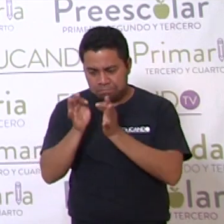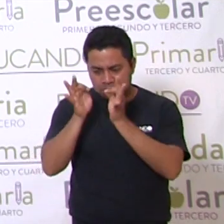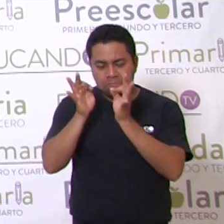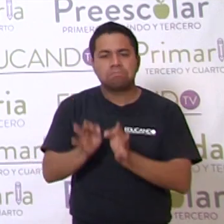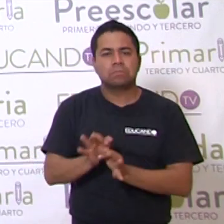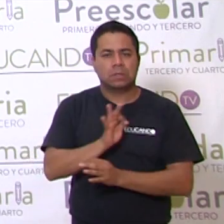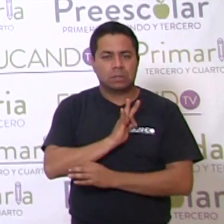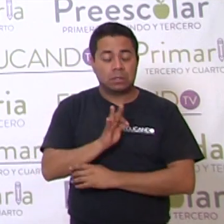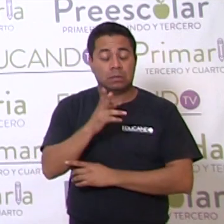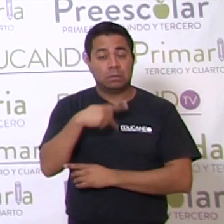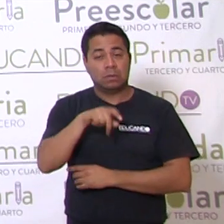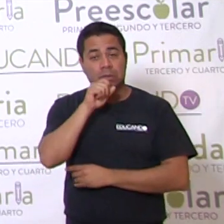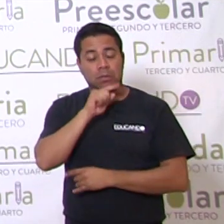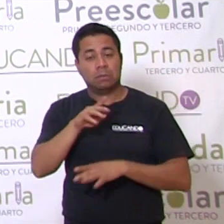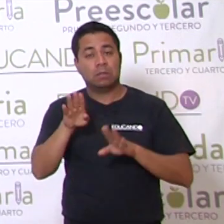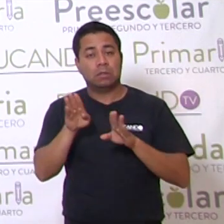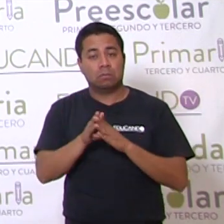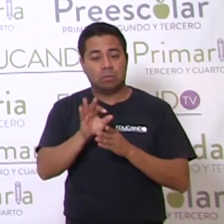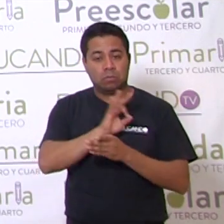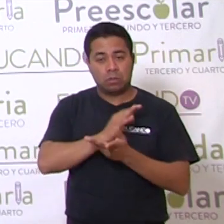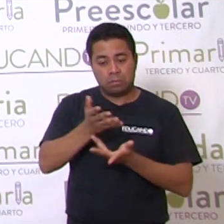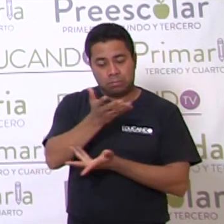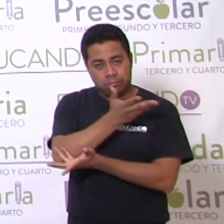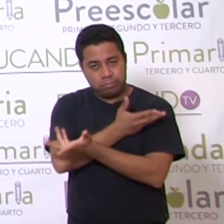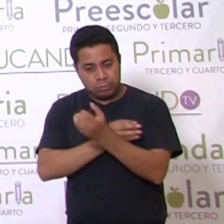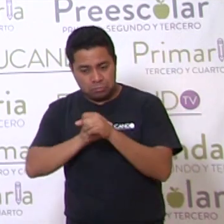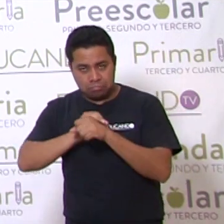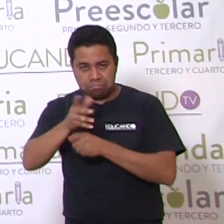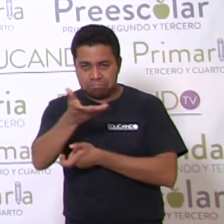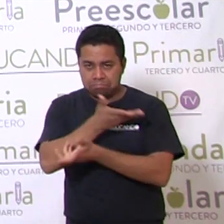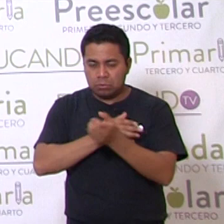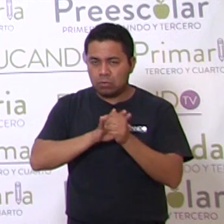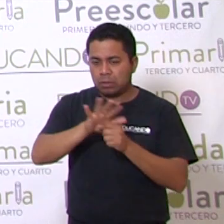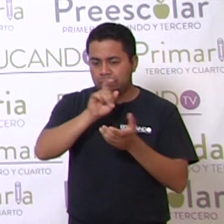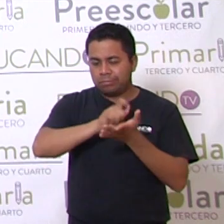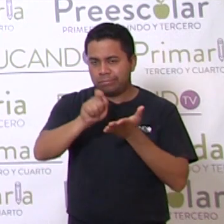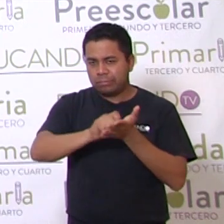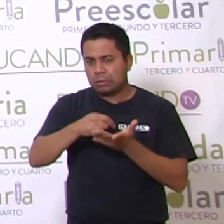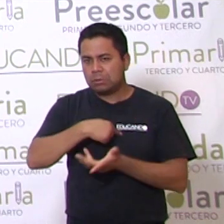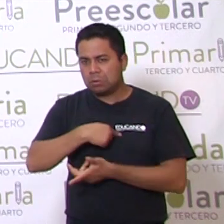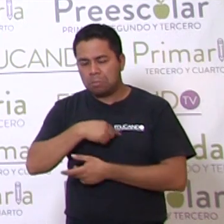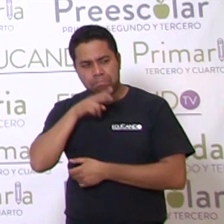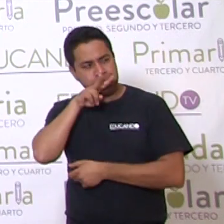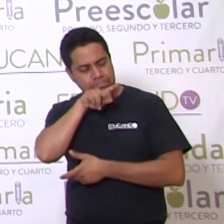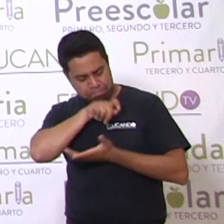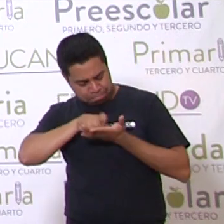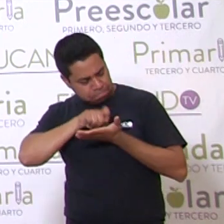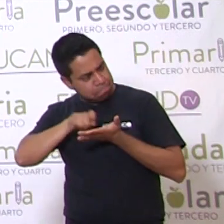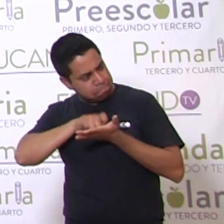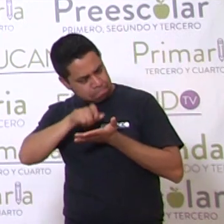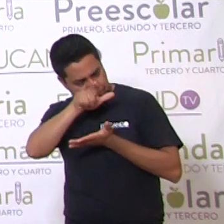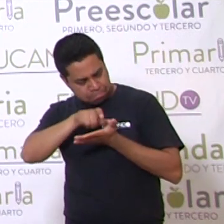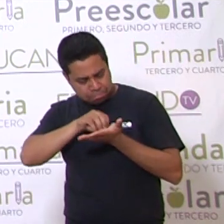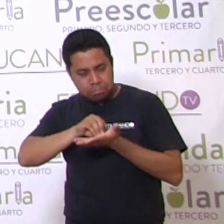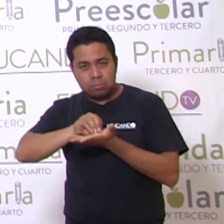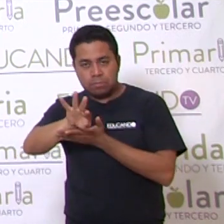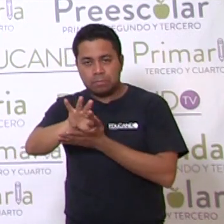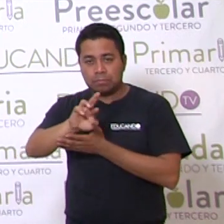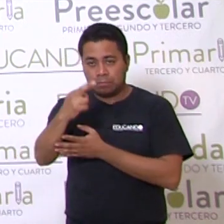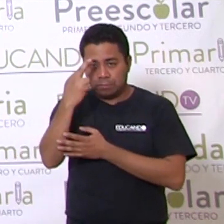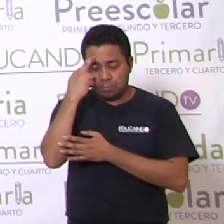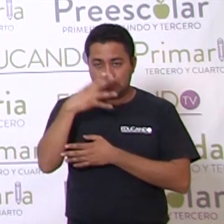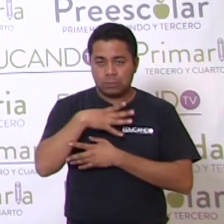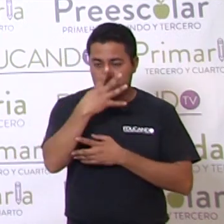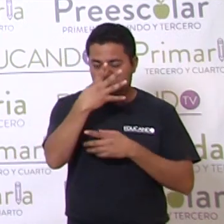fluible, pero sobre todo poder transmitir de forma escrita lo que estás observando. Recuerda que existen 4 tipos